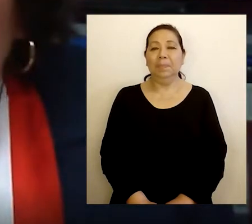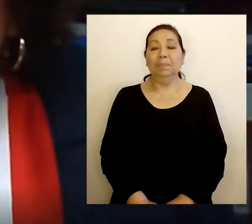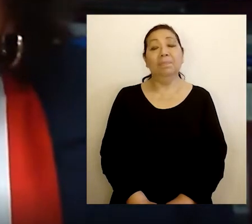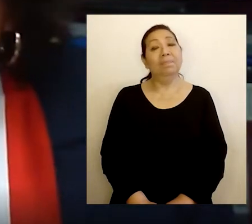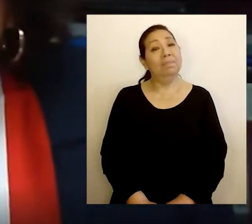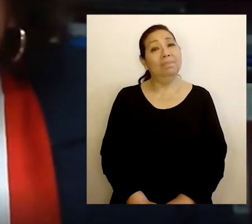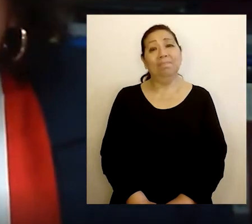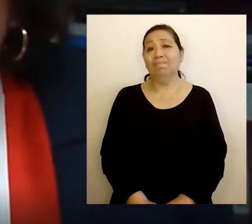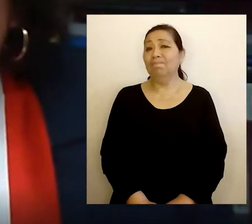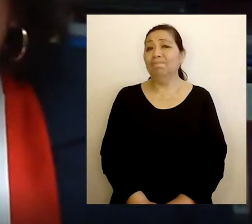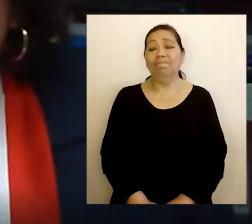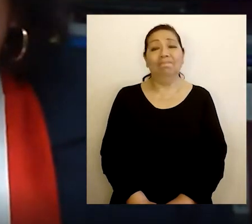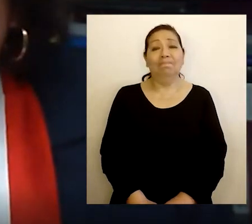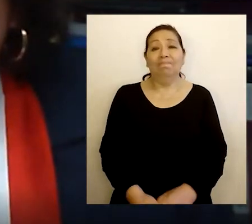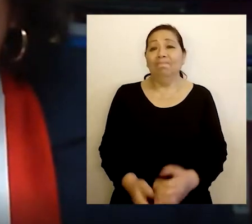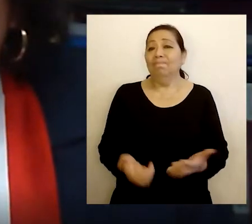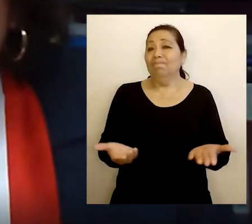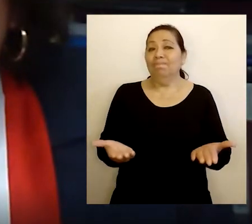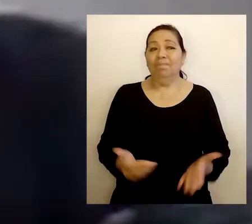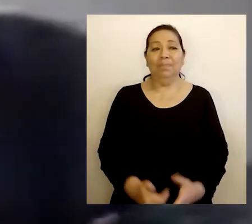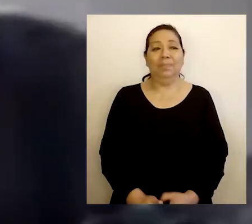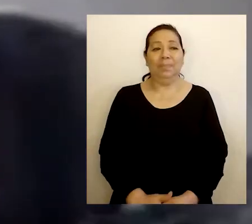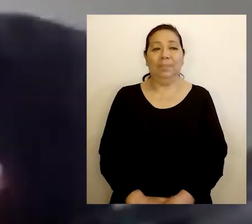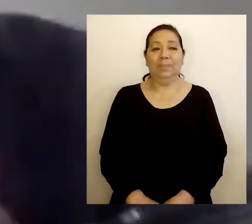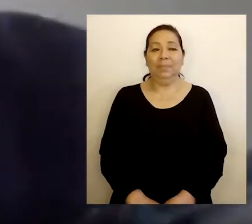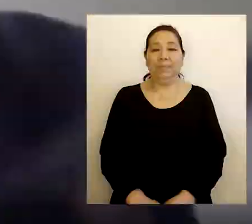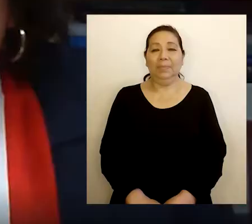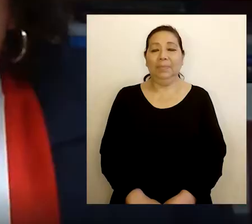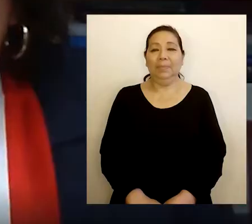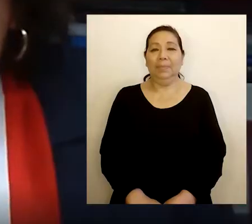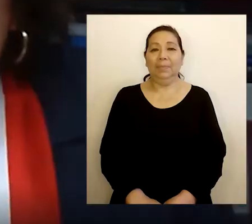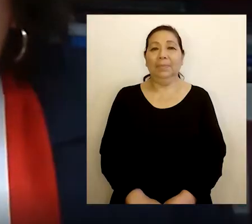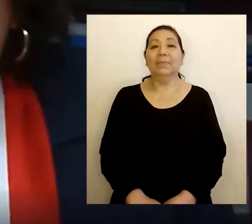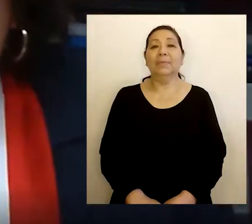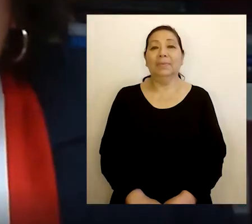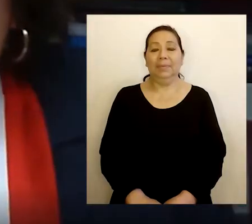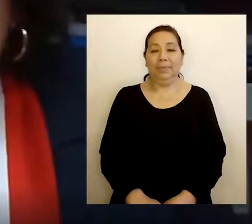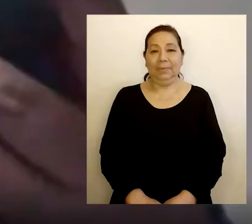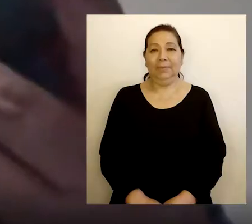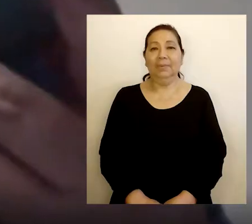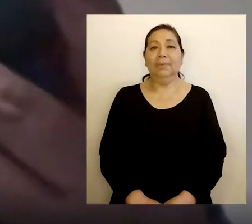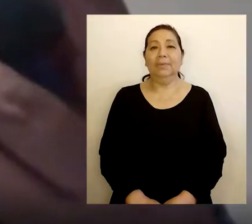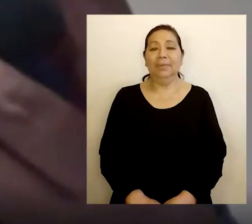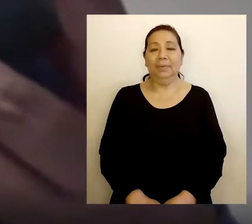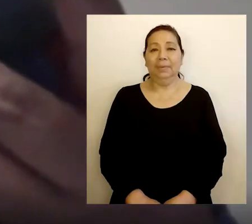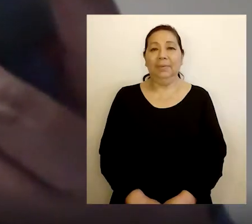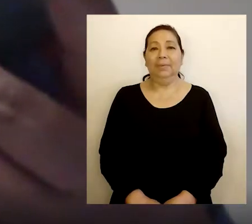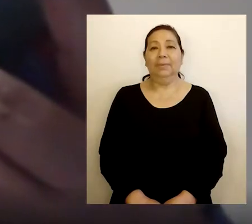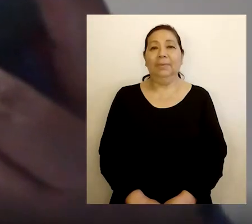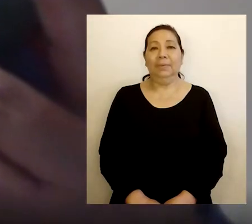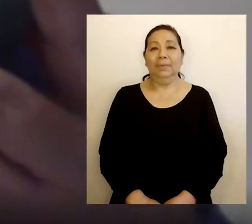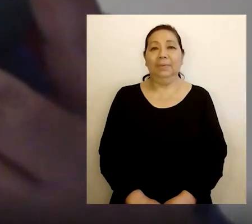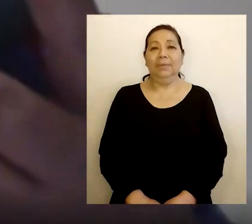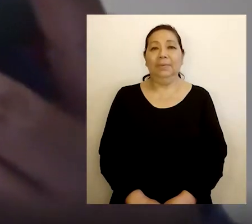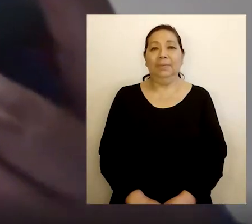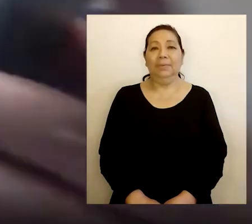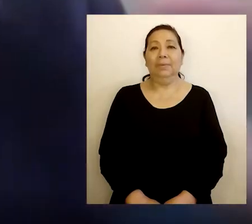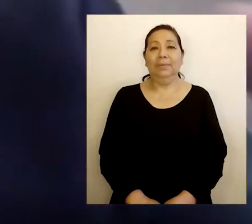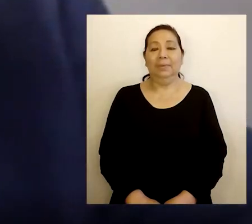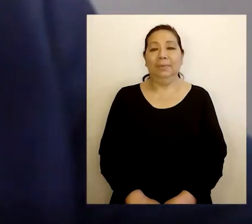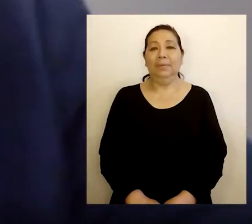Bueno, no sé con... ¿Aló? Ahí doctor, lo que quiero, los magistrados lo escuchan. Puede informar por esta línea.